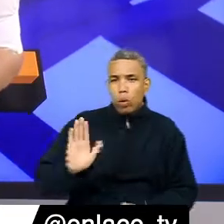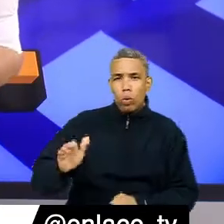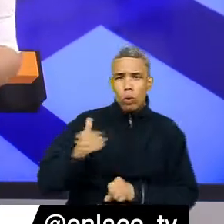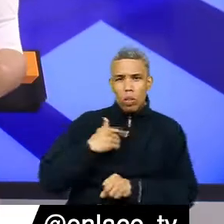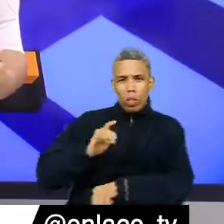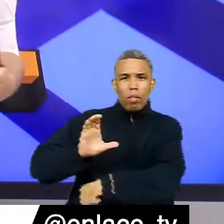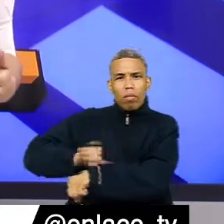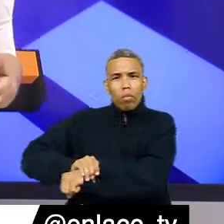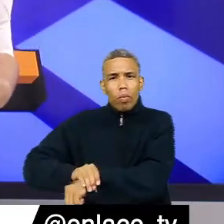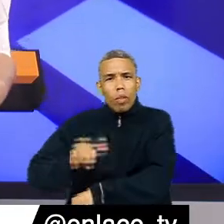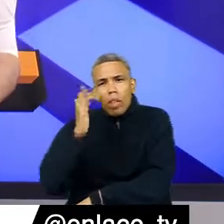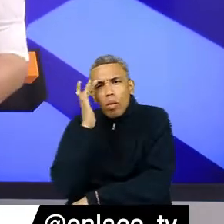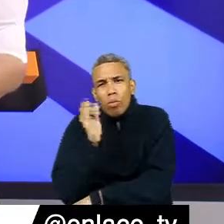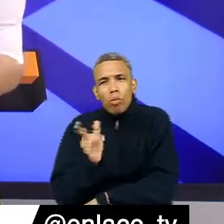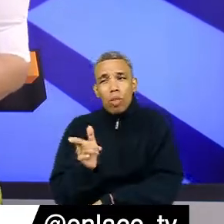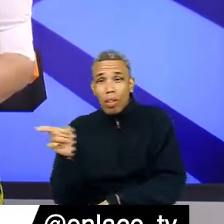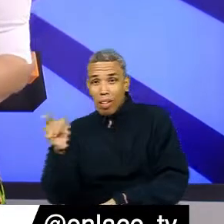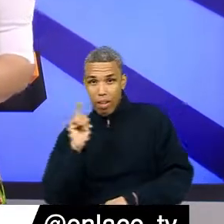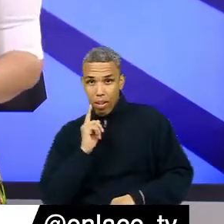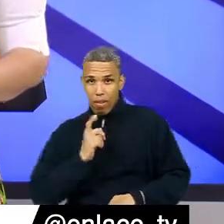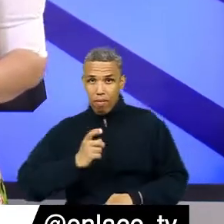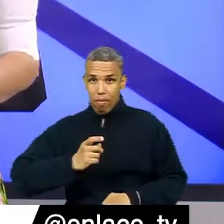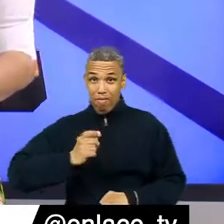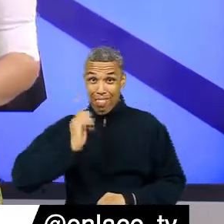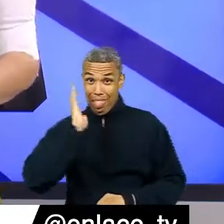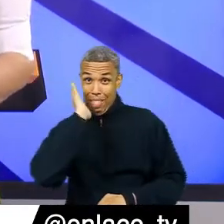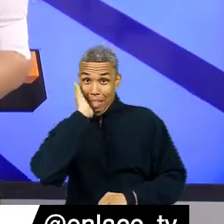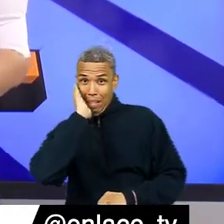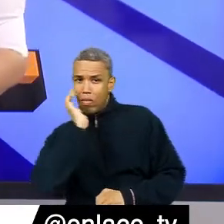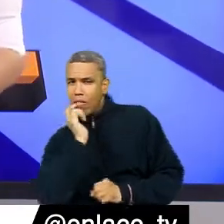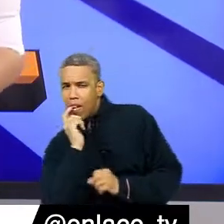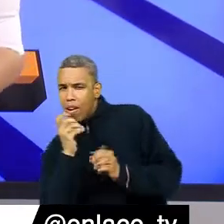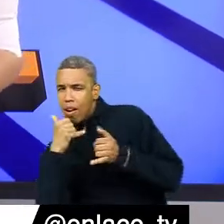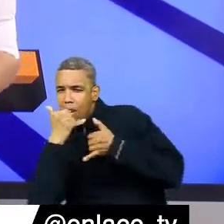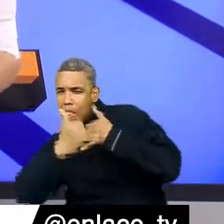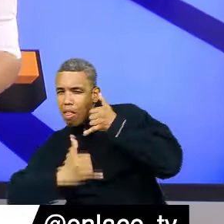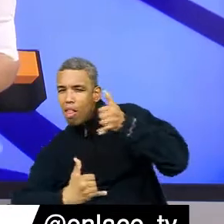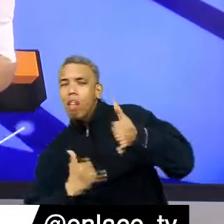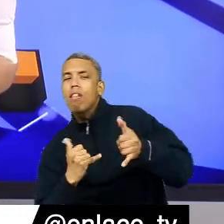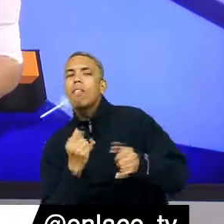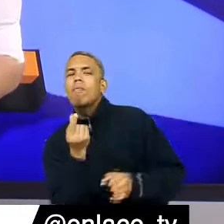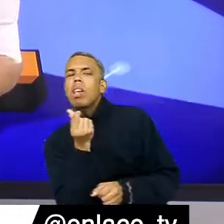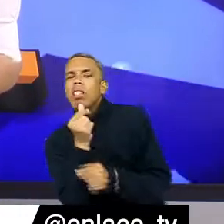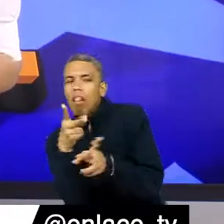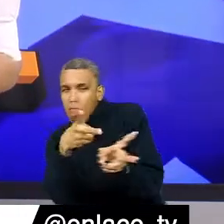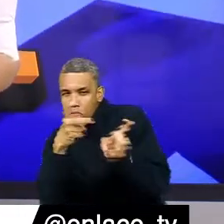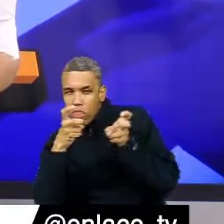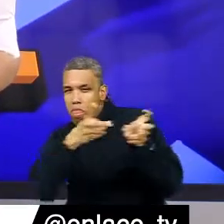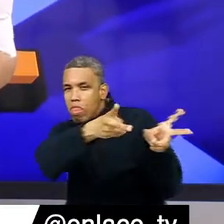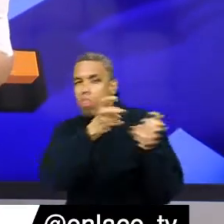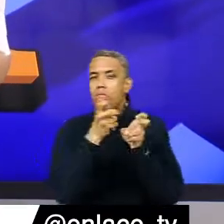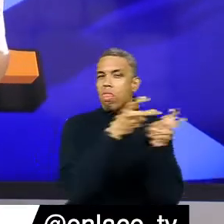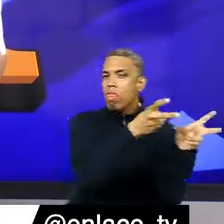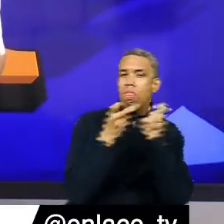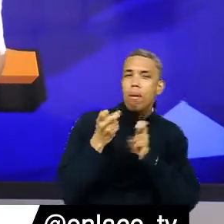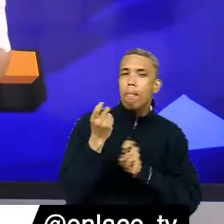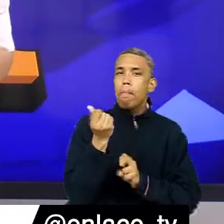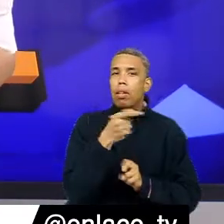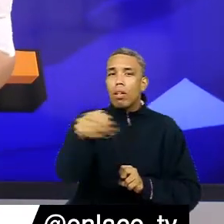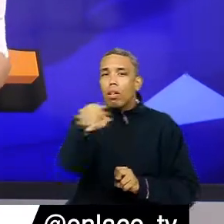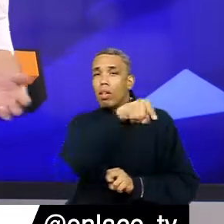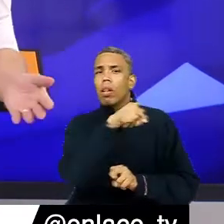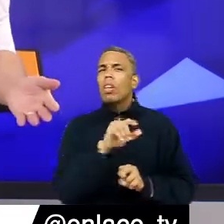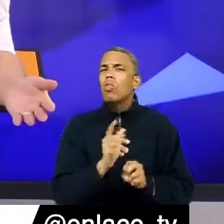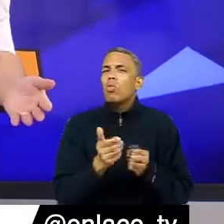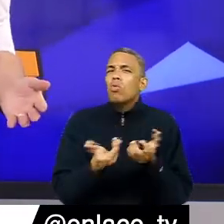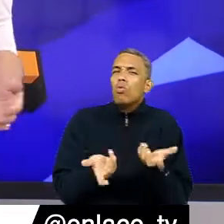llamadas extorsivas a comerciantes de Barranca Bermeja, exigiendo la suma de 5 millones de pesos. Así lo aseguran las autoridades.